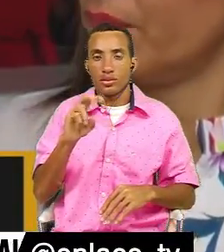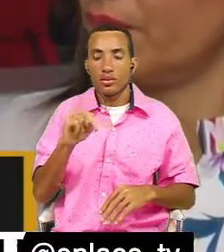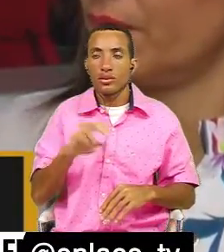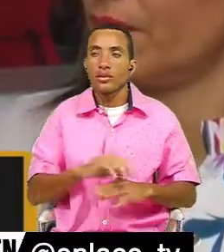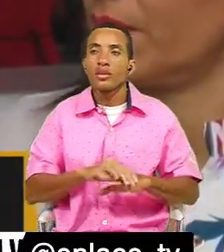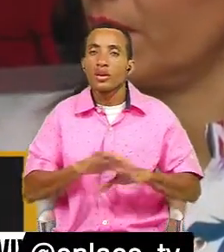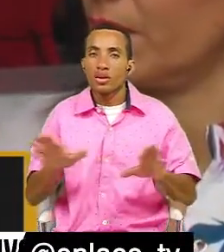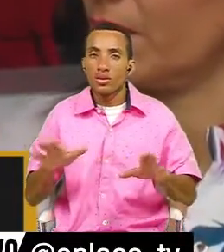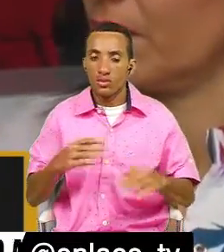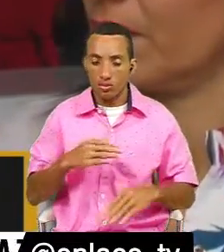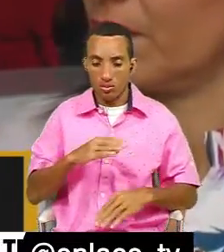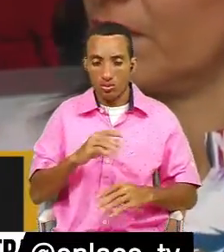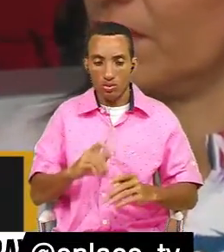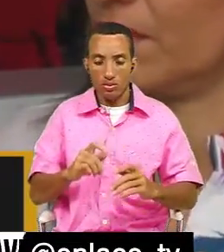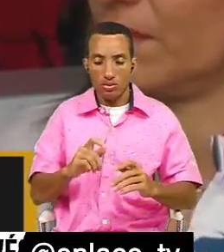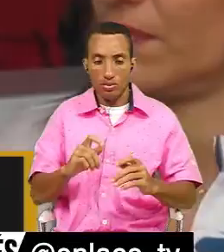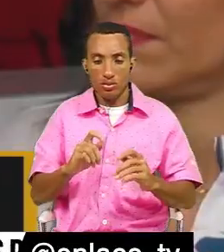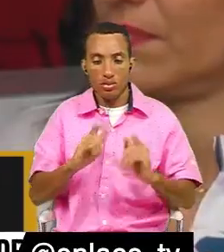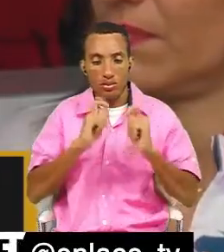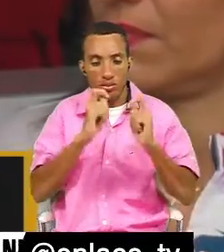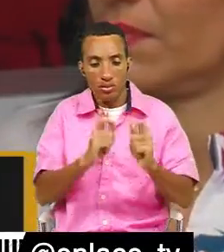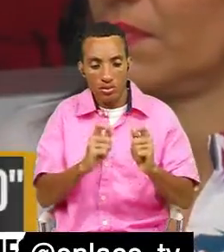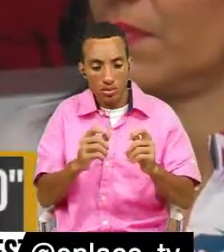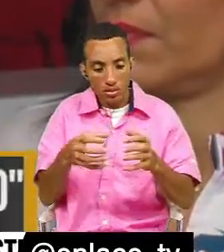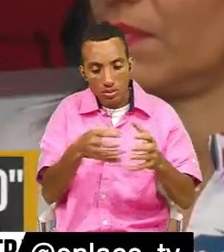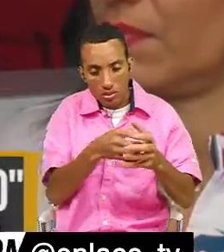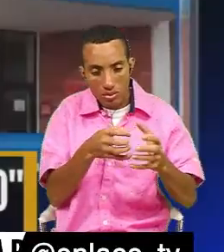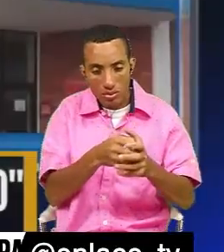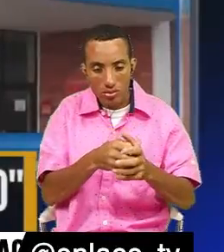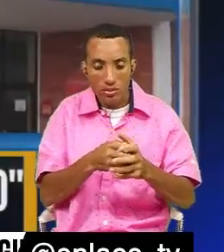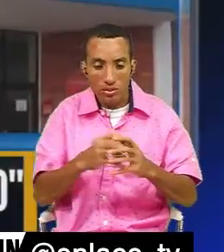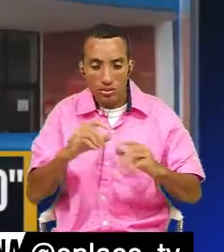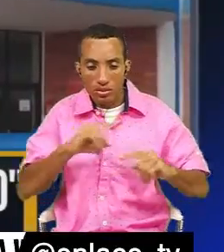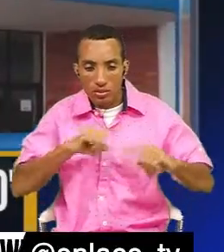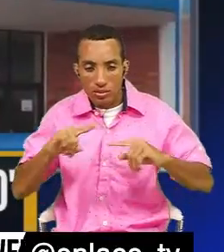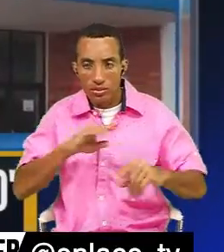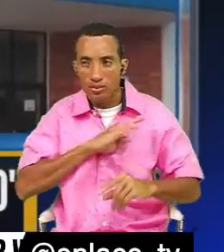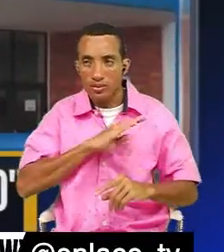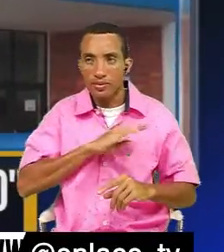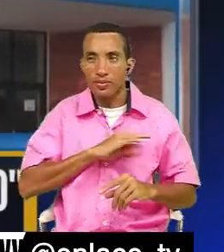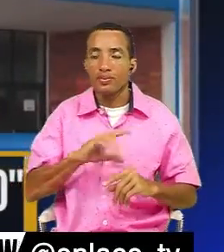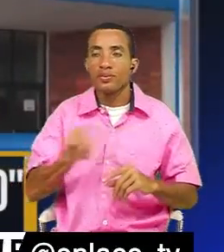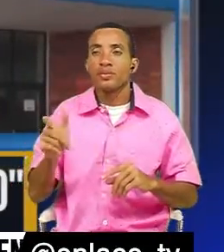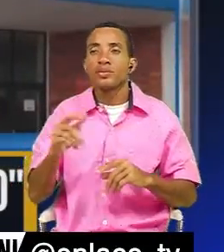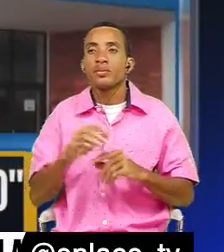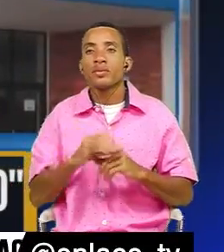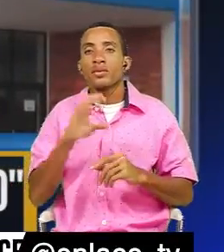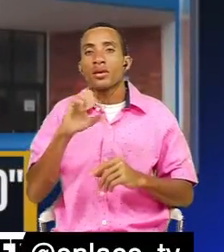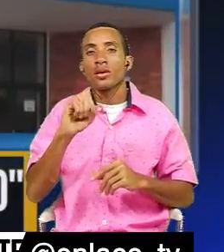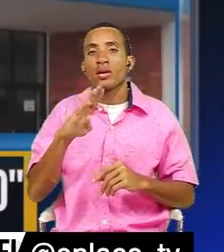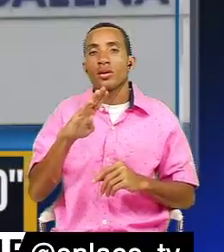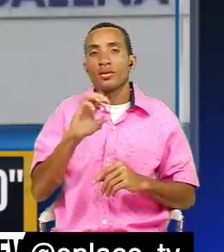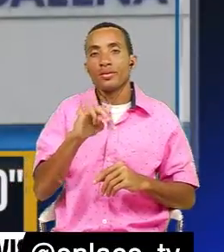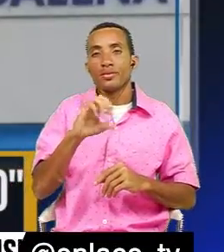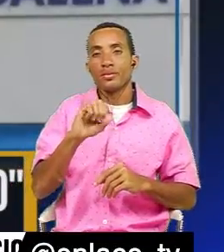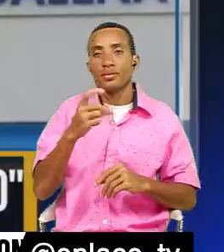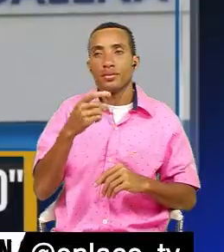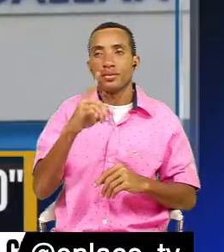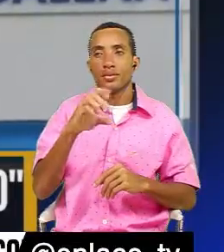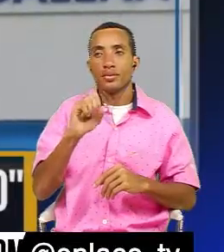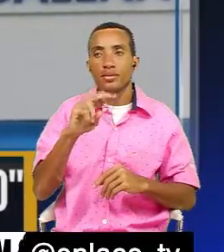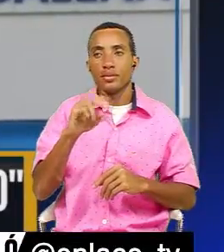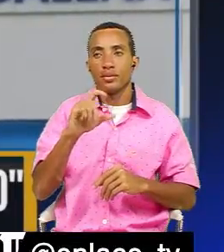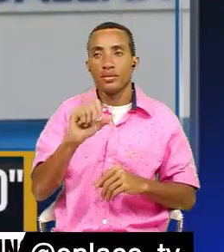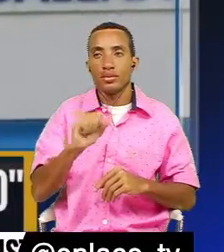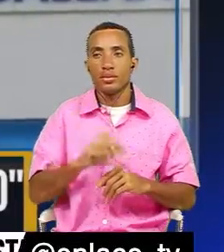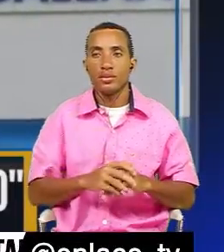como alcalde, soy miembro de la Junta Directiva con Magdalena. Tenemos una doble responsabilidad. Hemos estado muy atentos, vamos